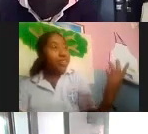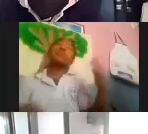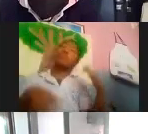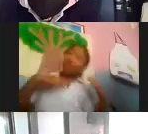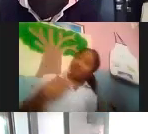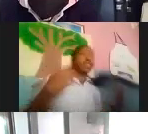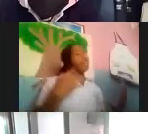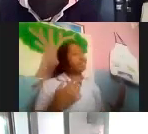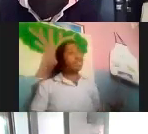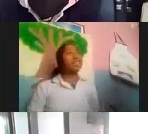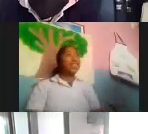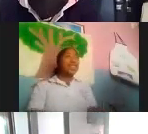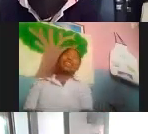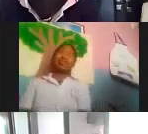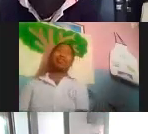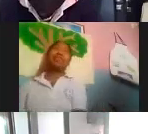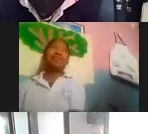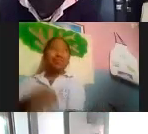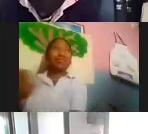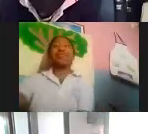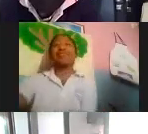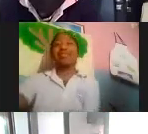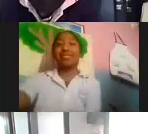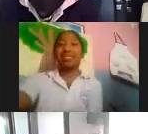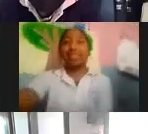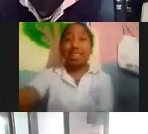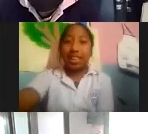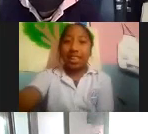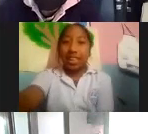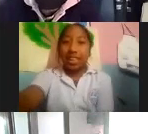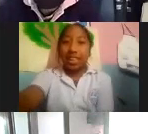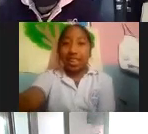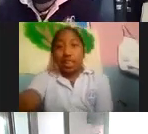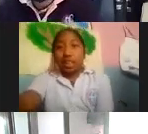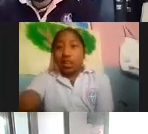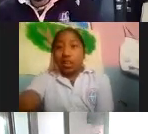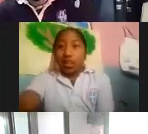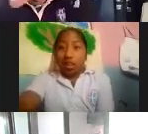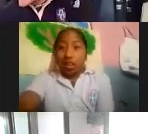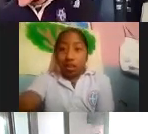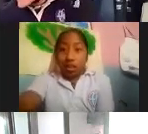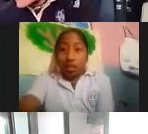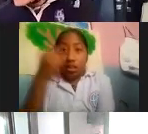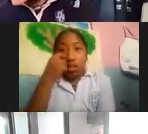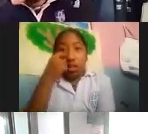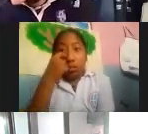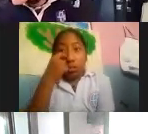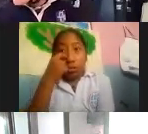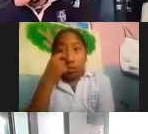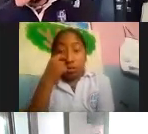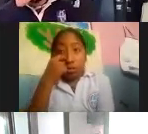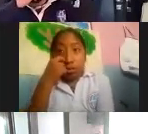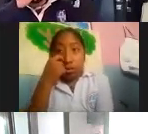computación. Fue difícil. Estaban unos libros gruesos que uno tenía